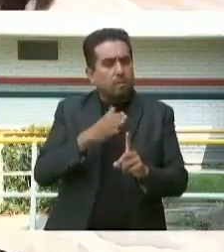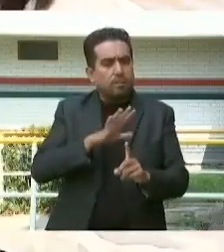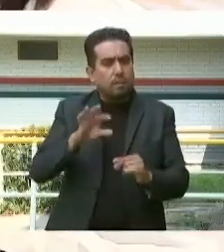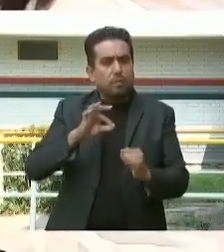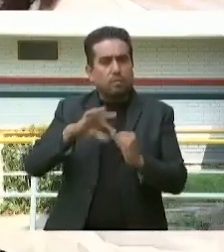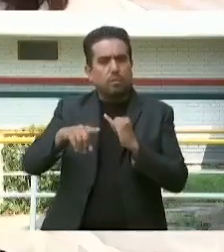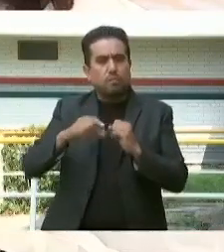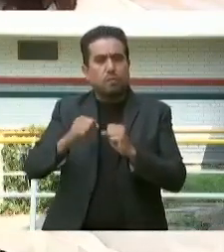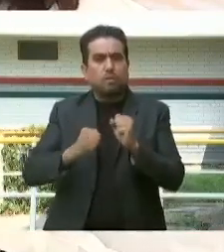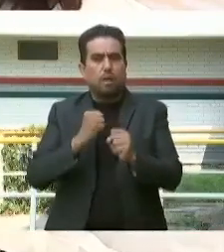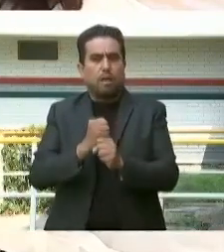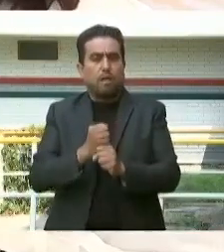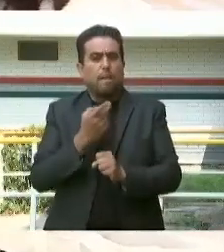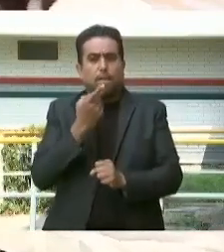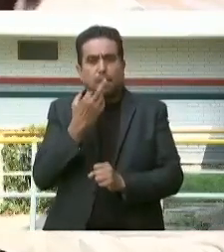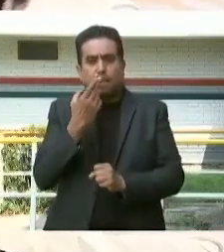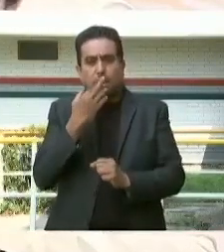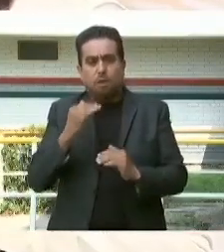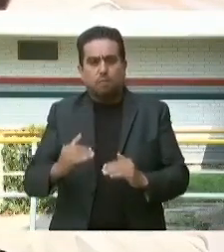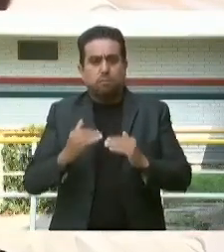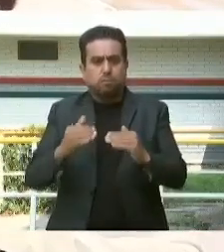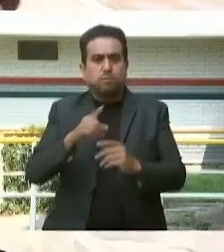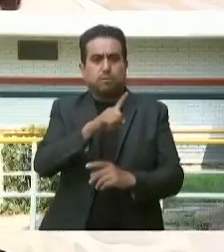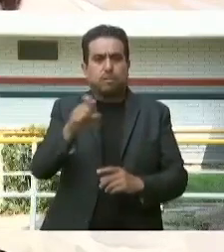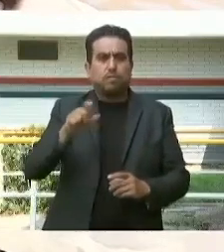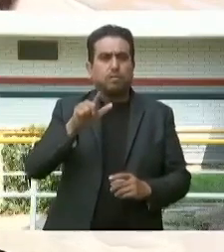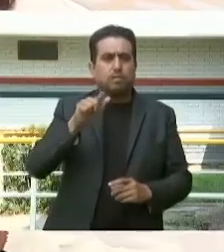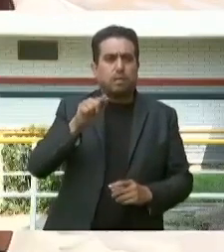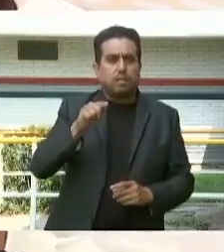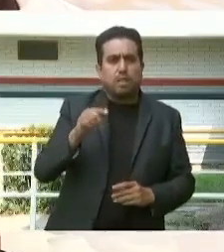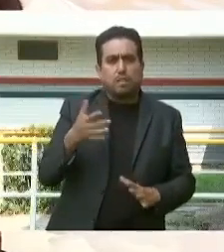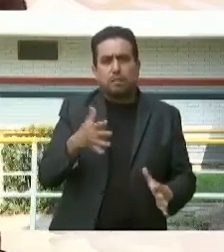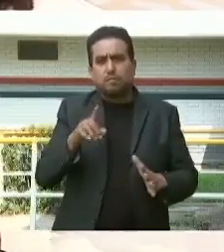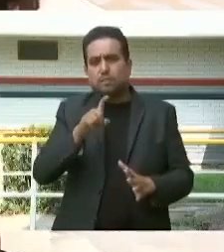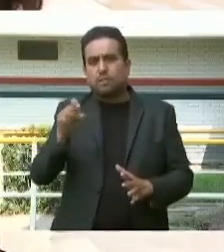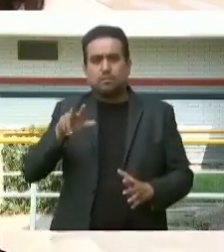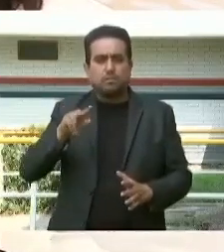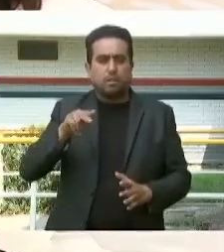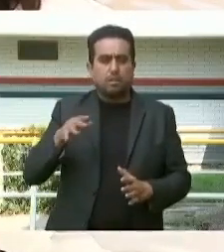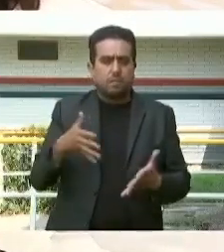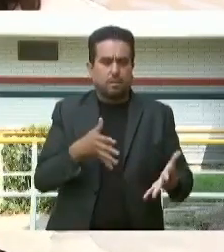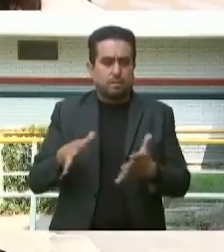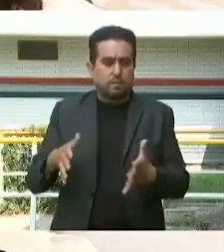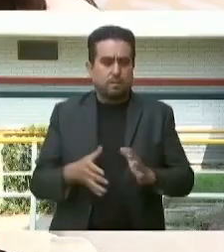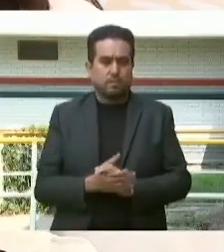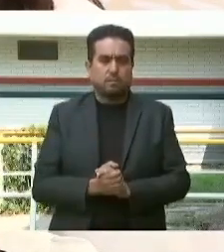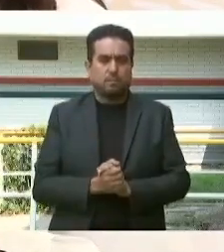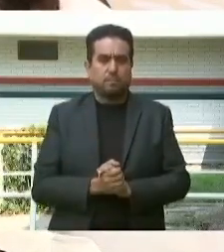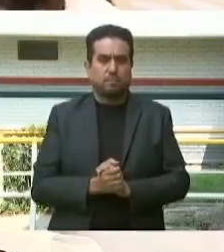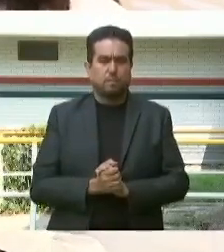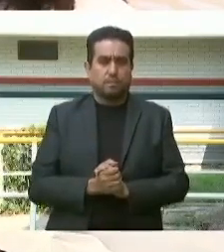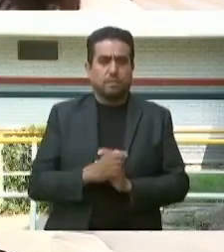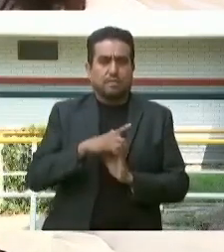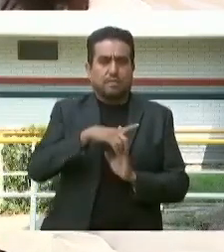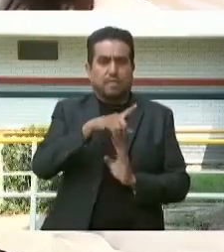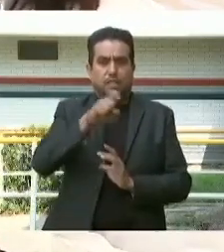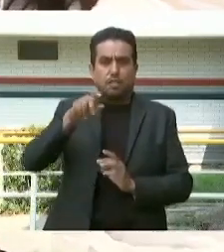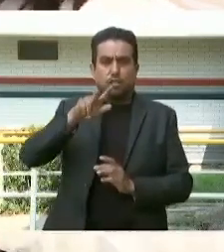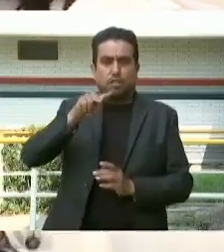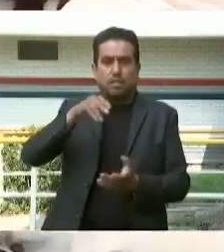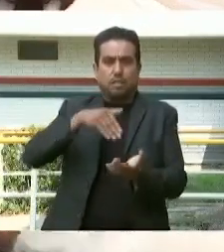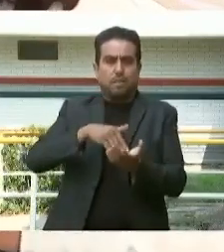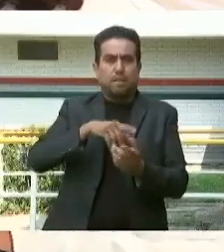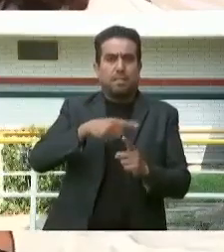año poder subir la carga a 170 182 180.000 barriles de